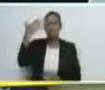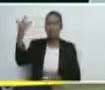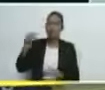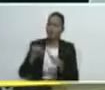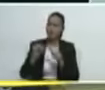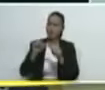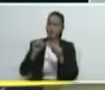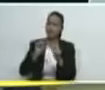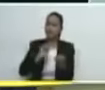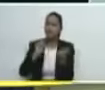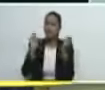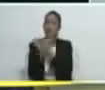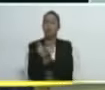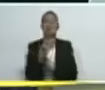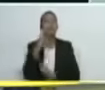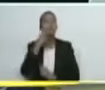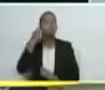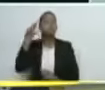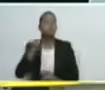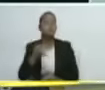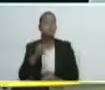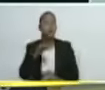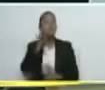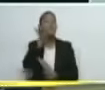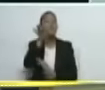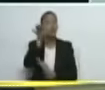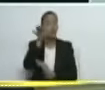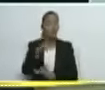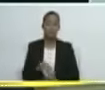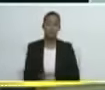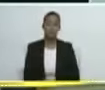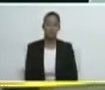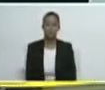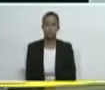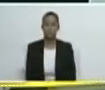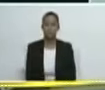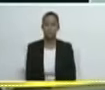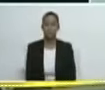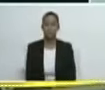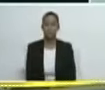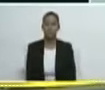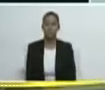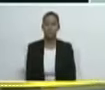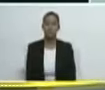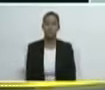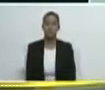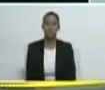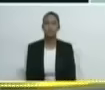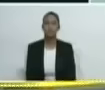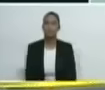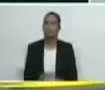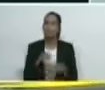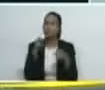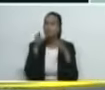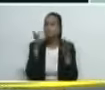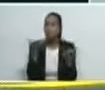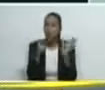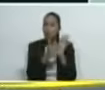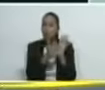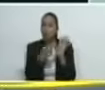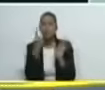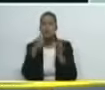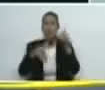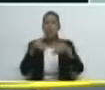transformando nuestra realidad hacia adelante, hacia el futuro. Esta no es una elección por un